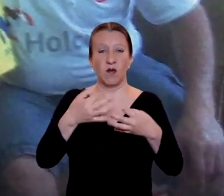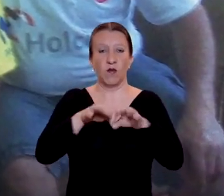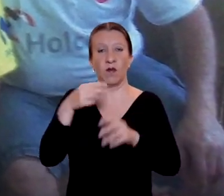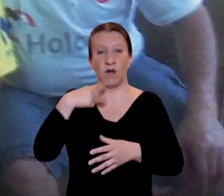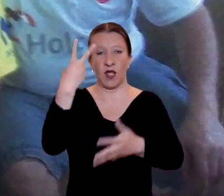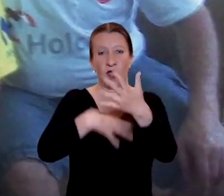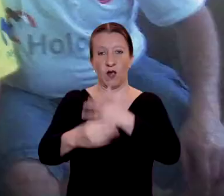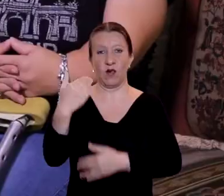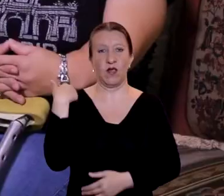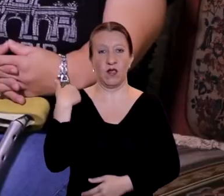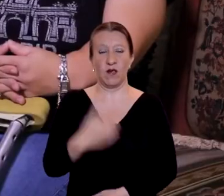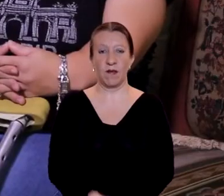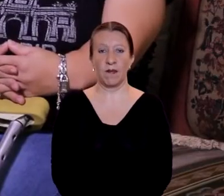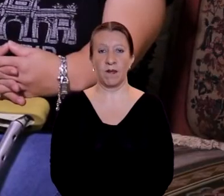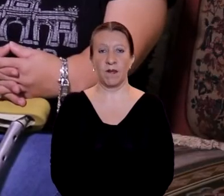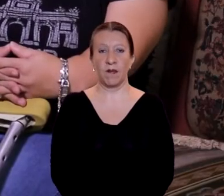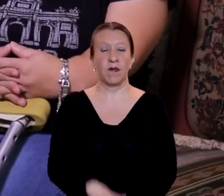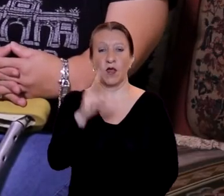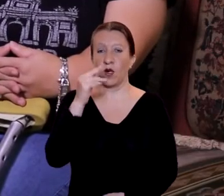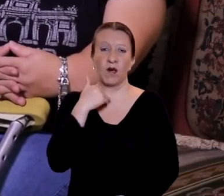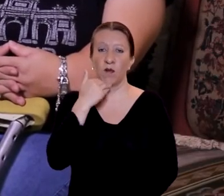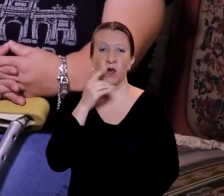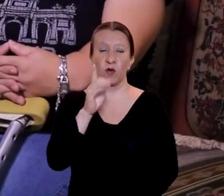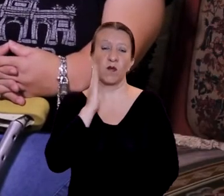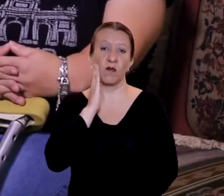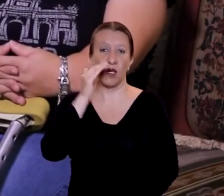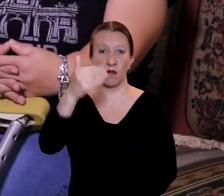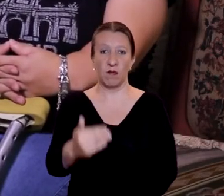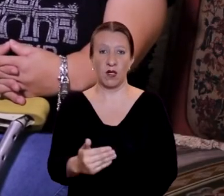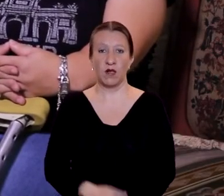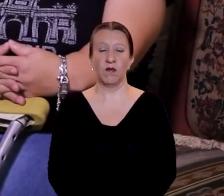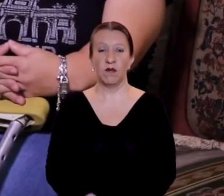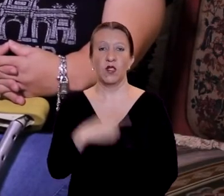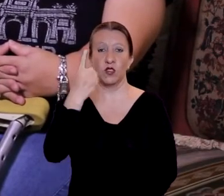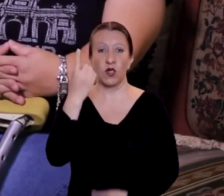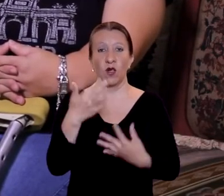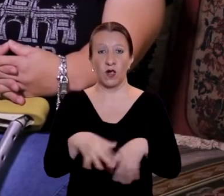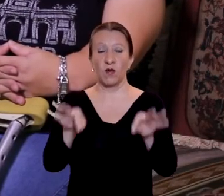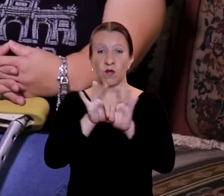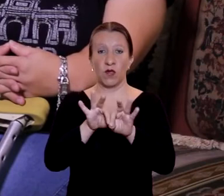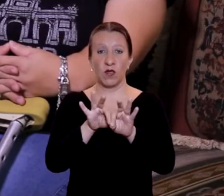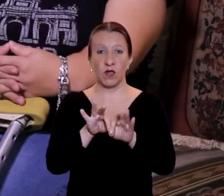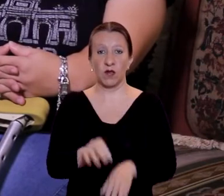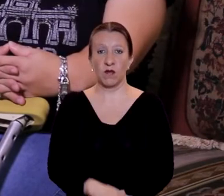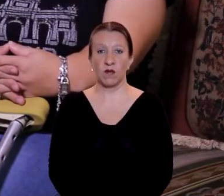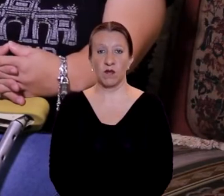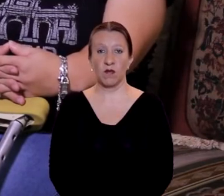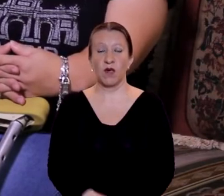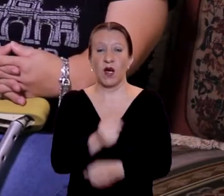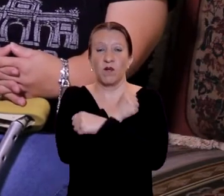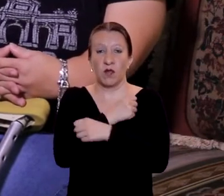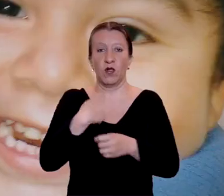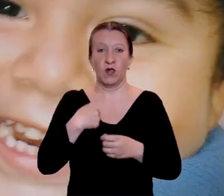es tener un hijo que no le importa que su mamá sea de talla baja, lo único que a él le importa es el